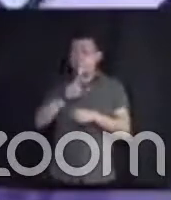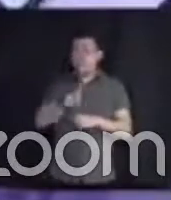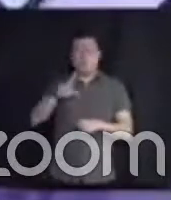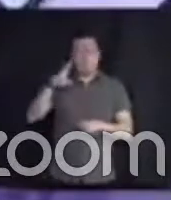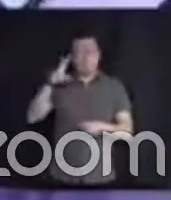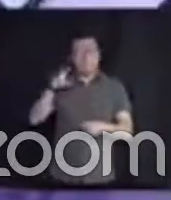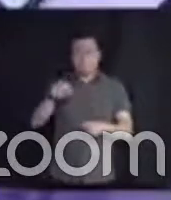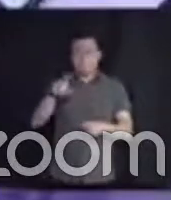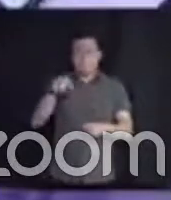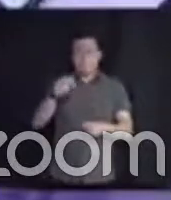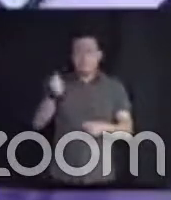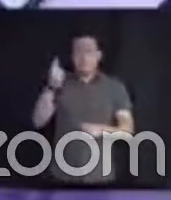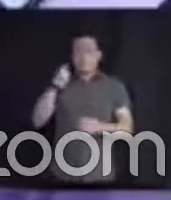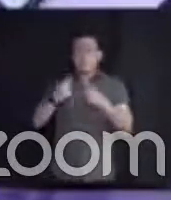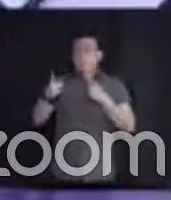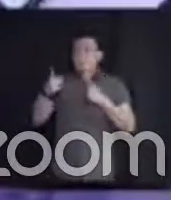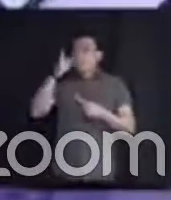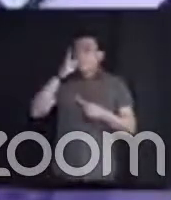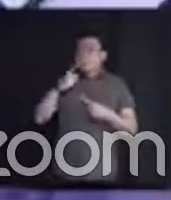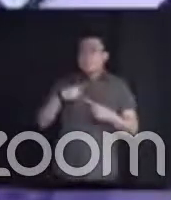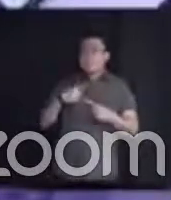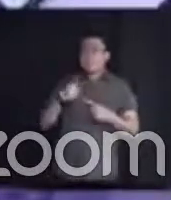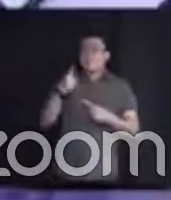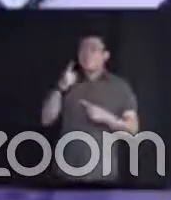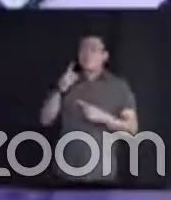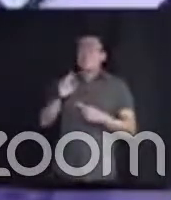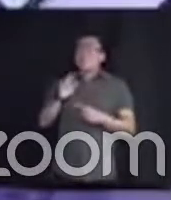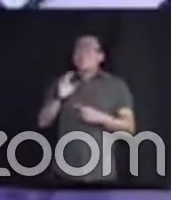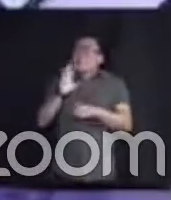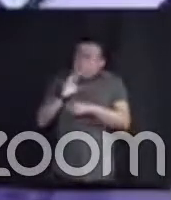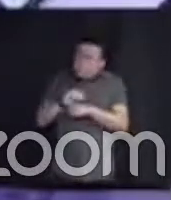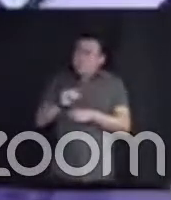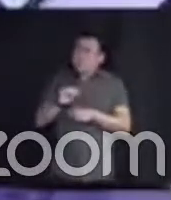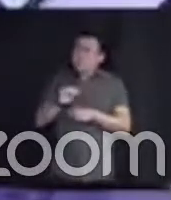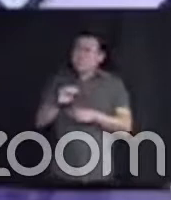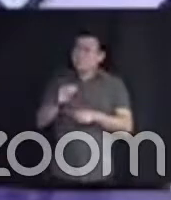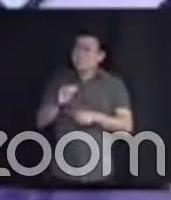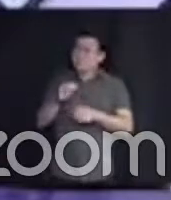día. Y luego me dicen, a Mauri, por favor, una excepción.